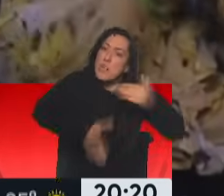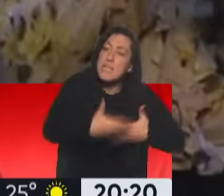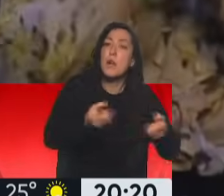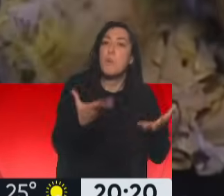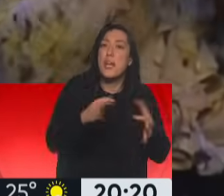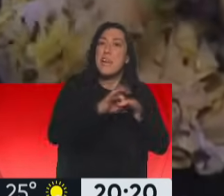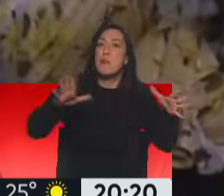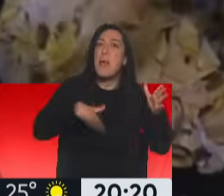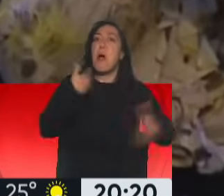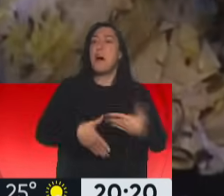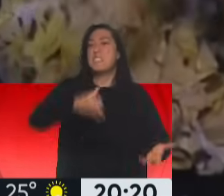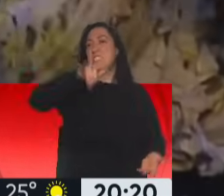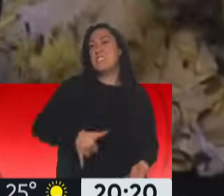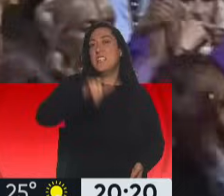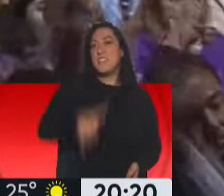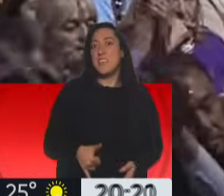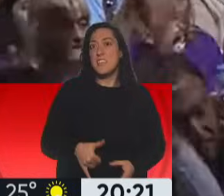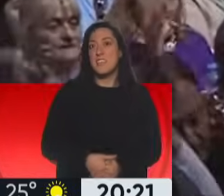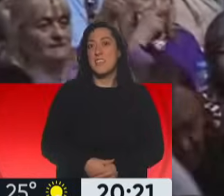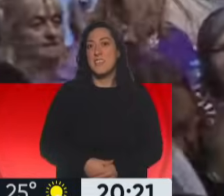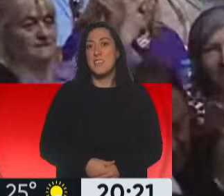libertad avanza.